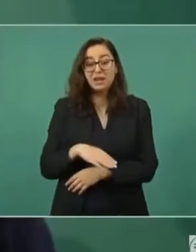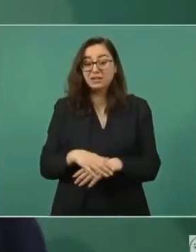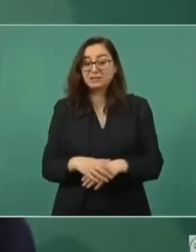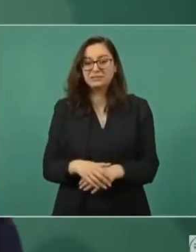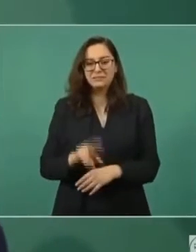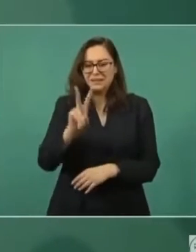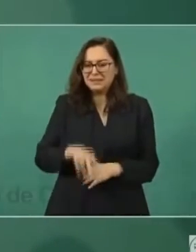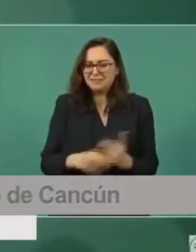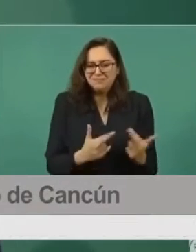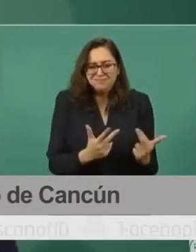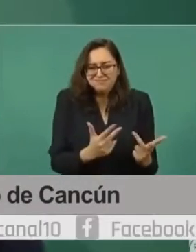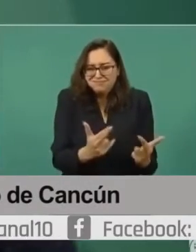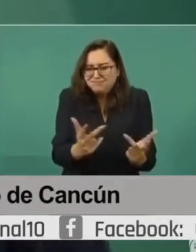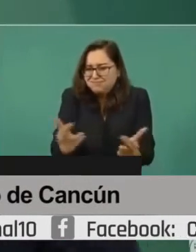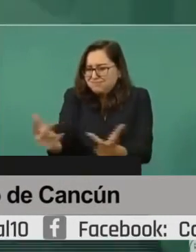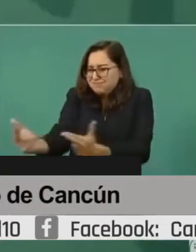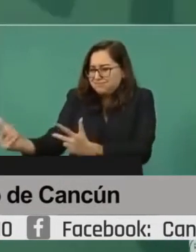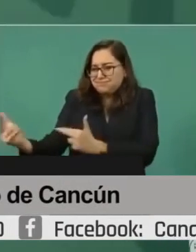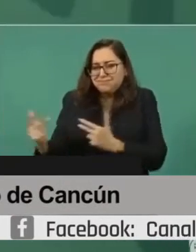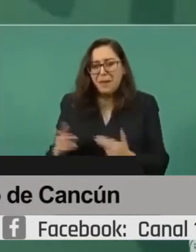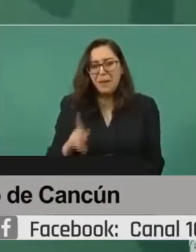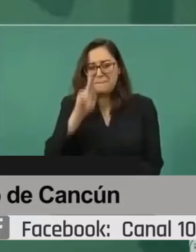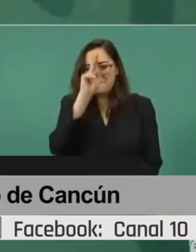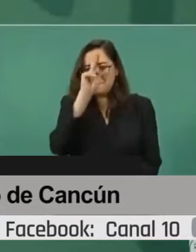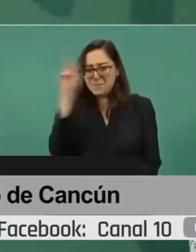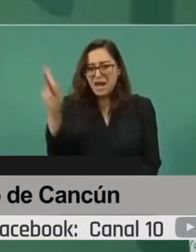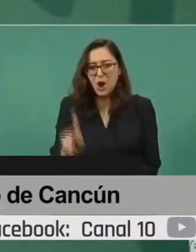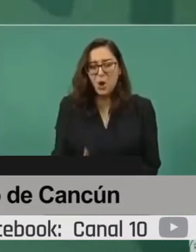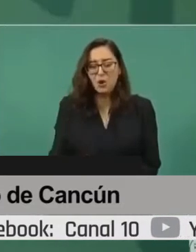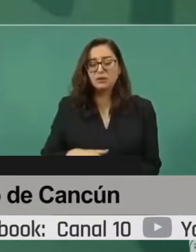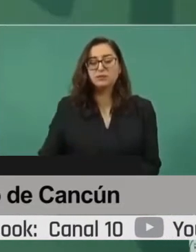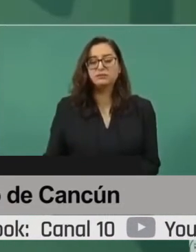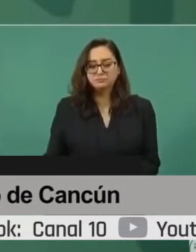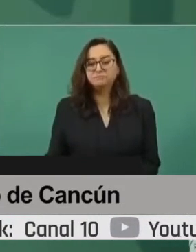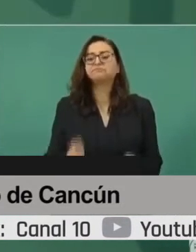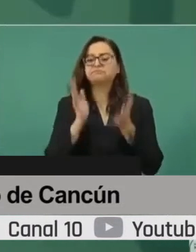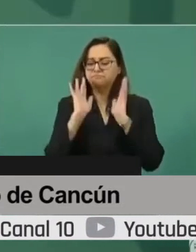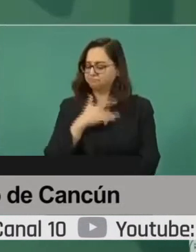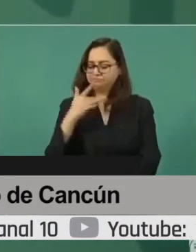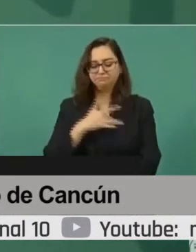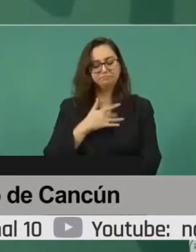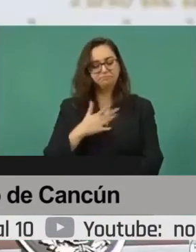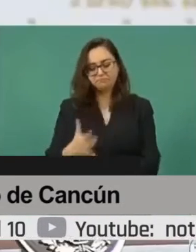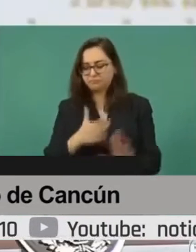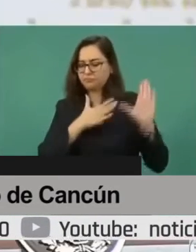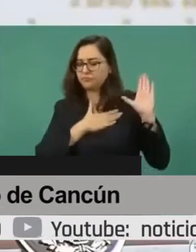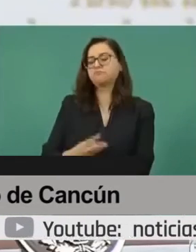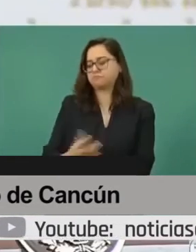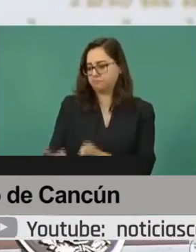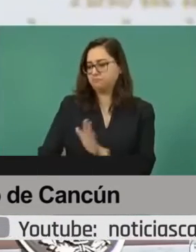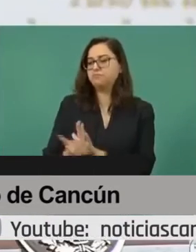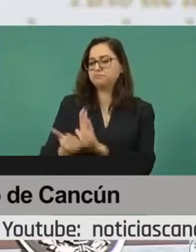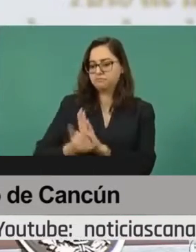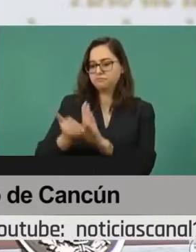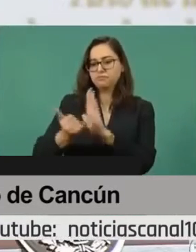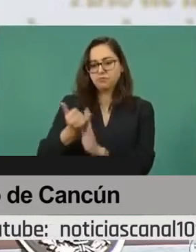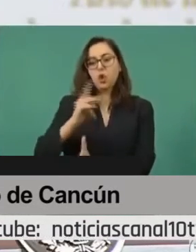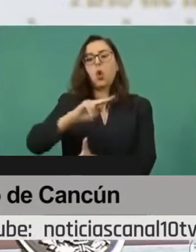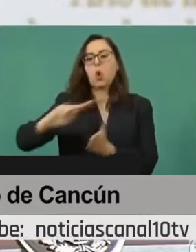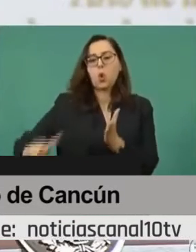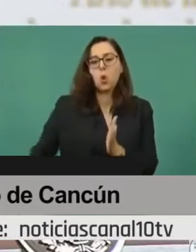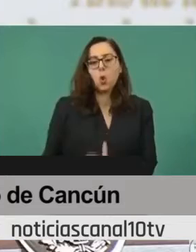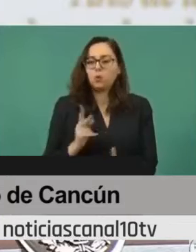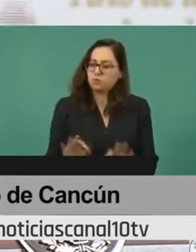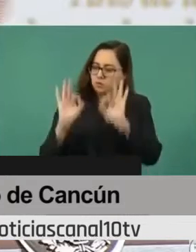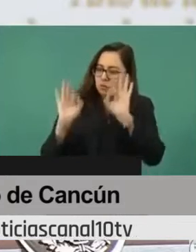El presidente Andrés Manuel López Obrador, este lunes durante la mañanera, dio a conocer una inversión de 10 mil millones de pesos para el Boulevard Colosio y